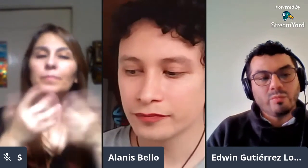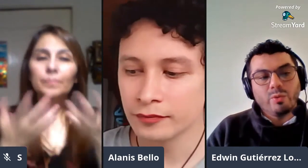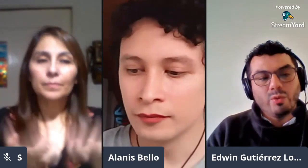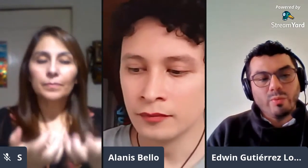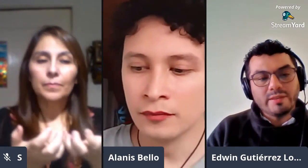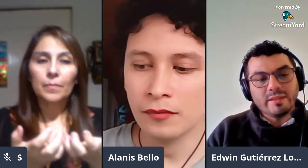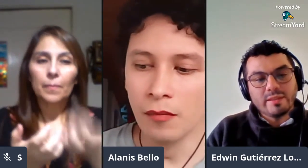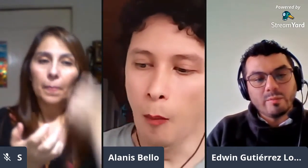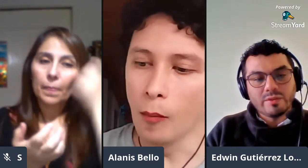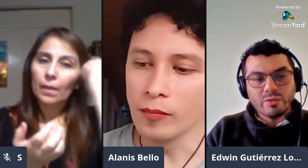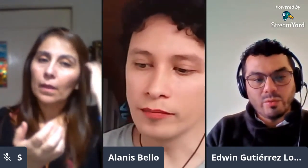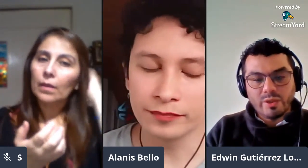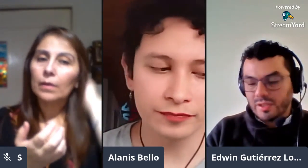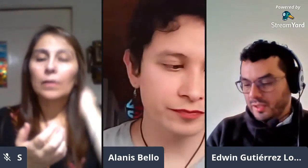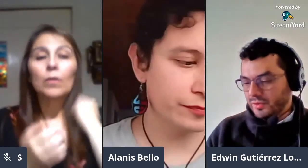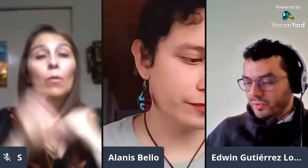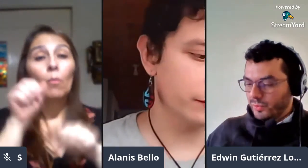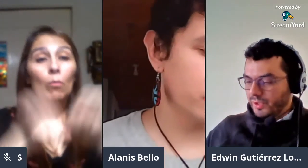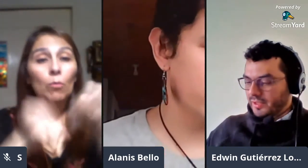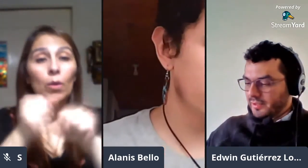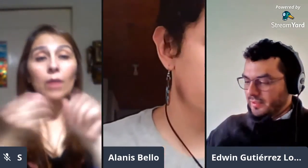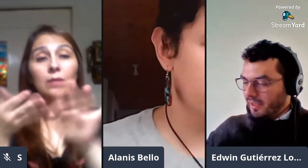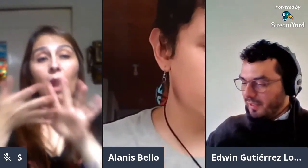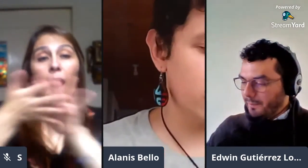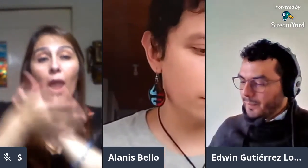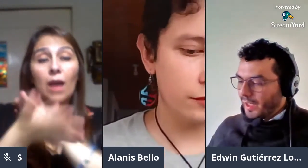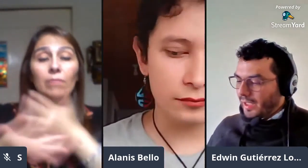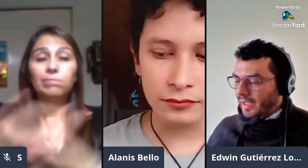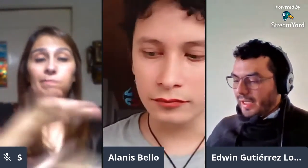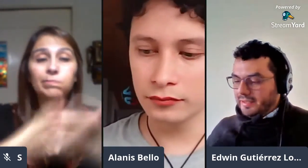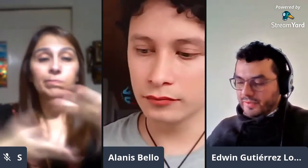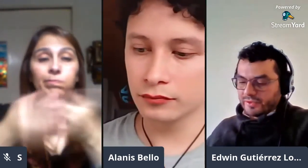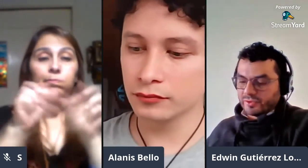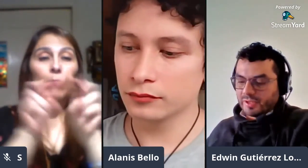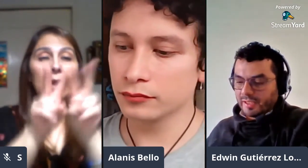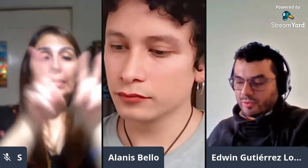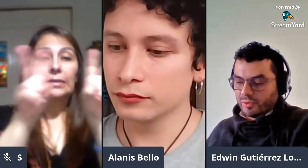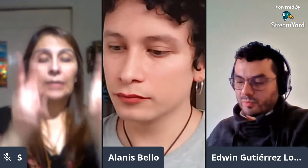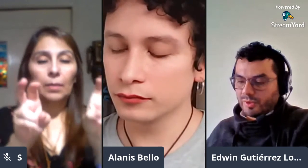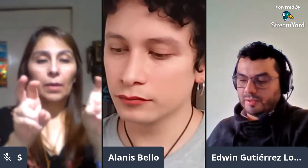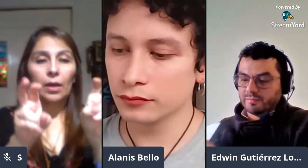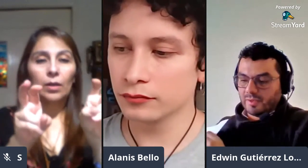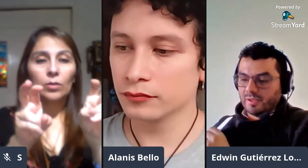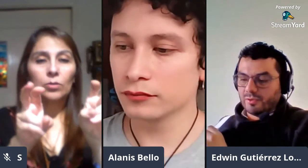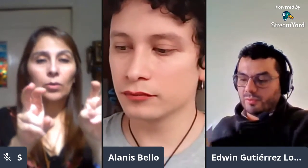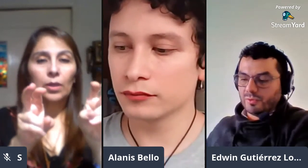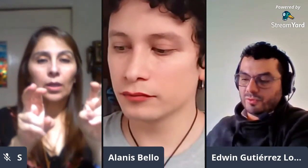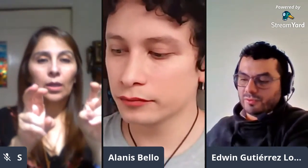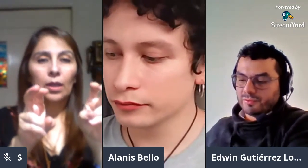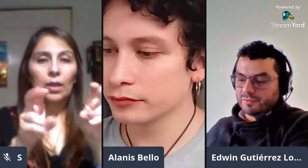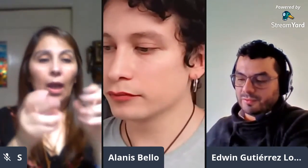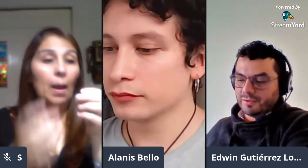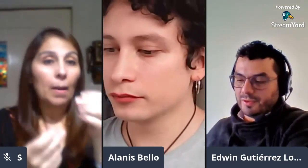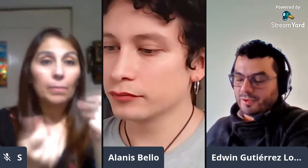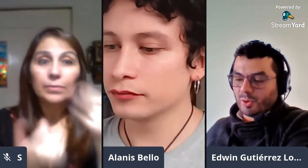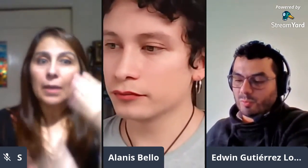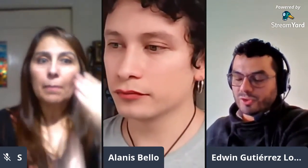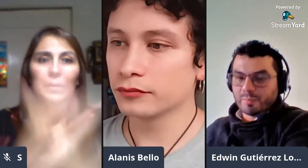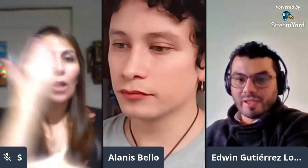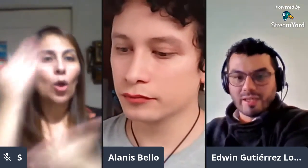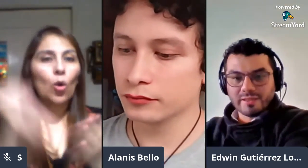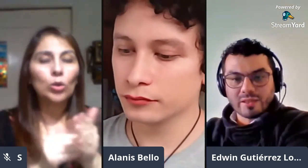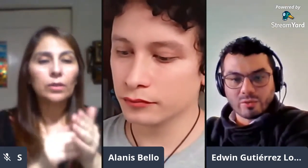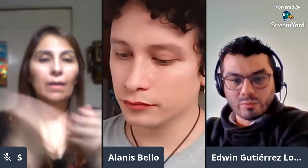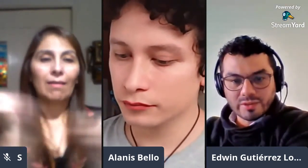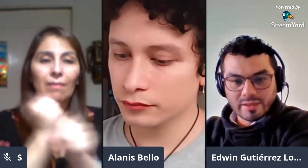podamos abordar un poco más el tema sobre esta activación de la economía, el cómo